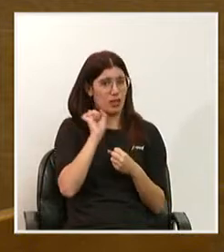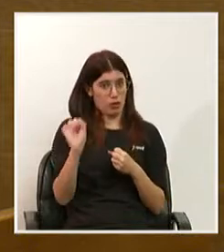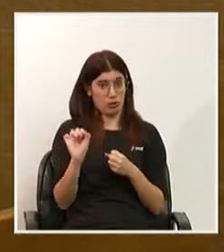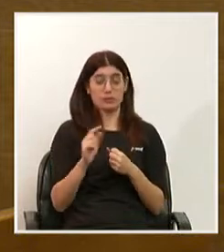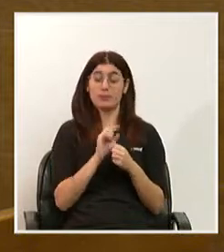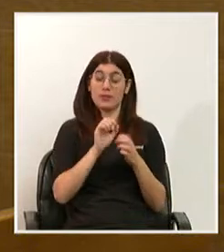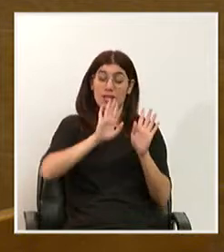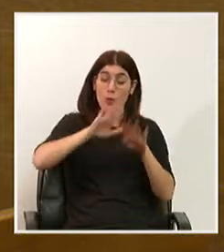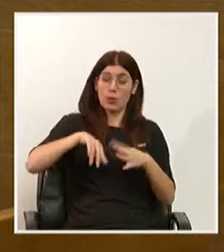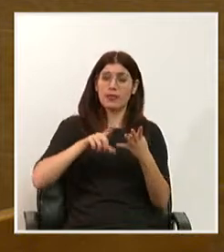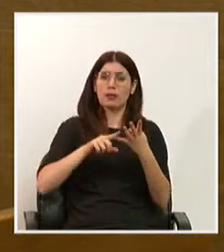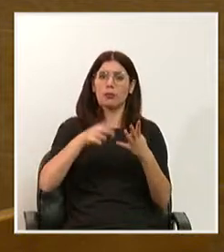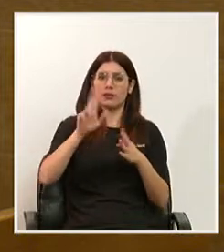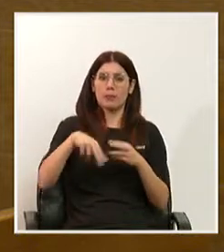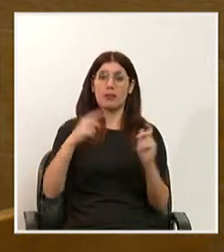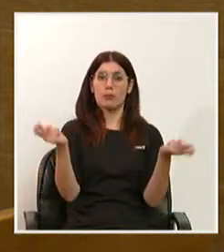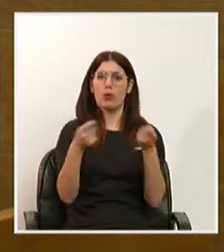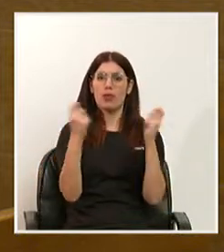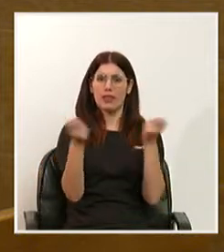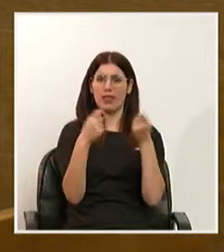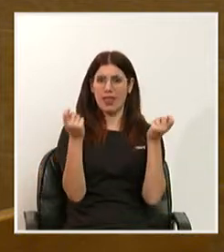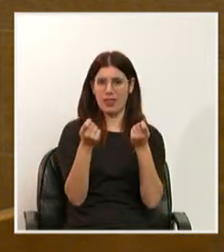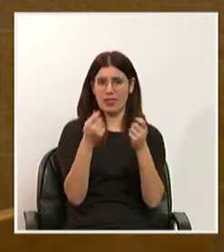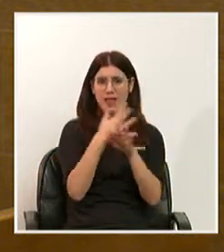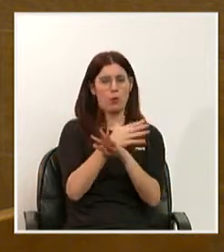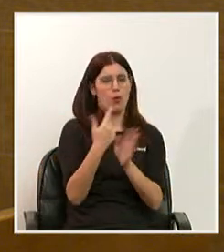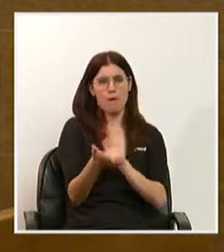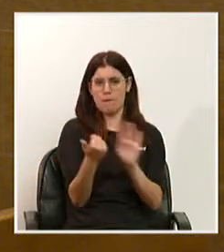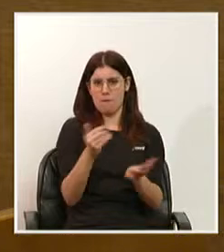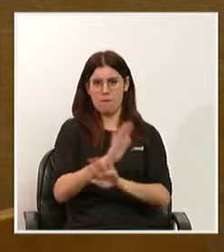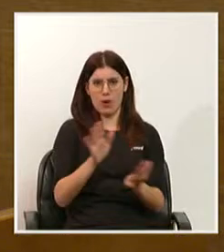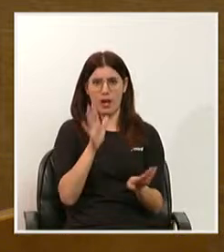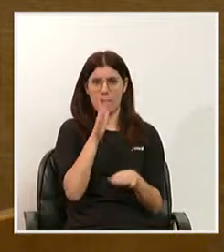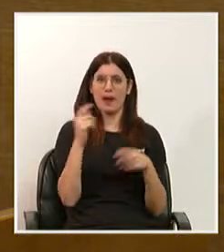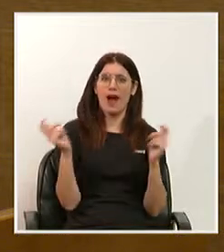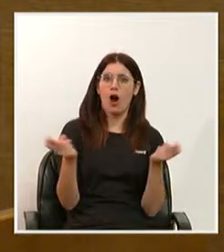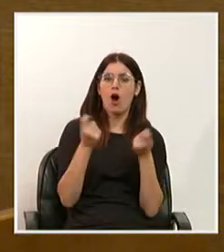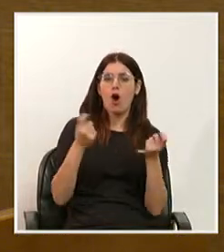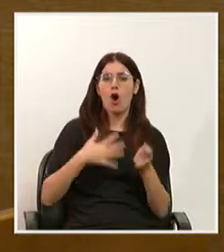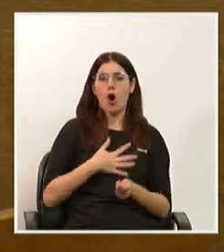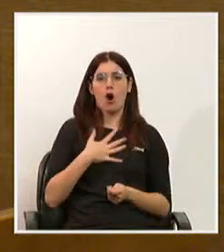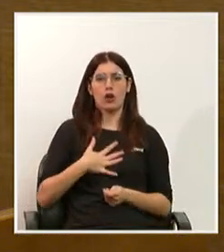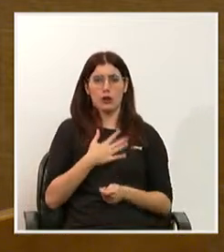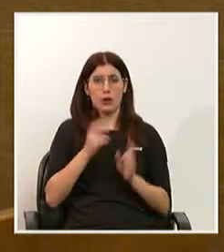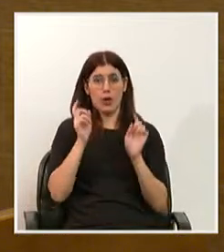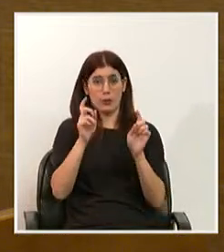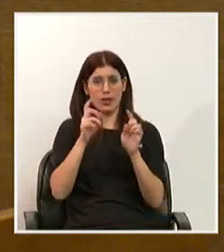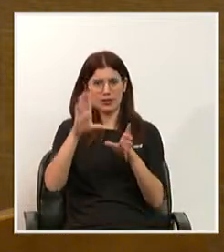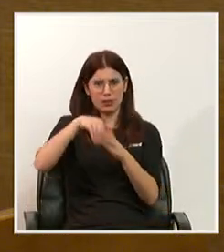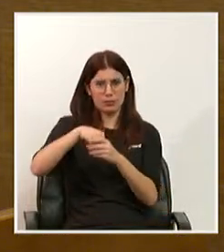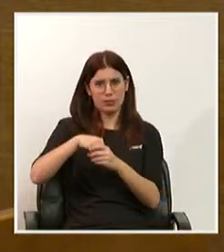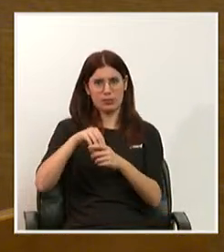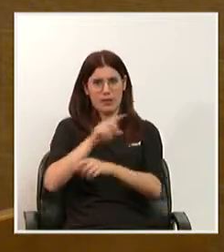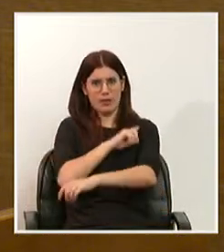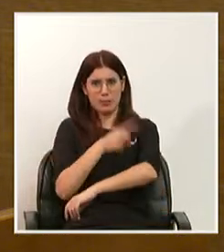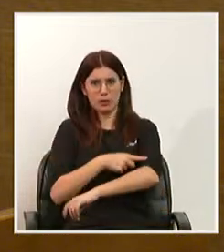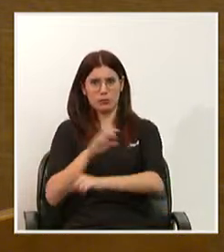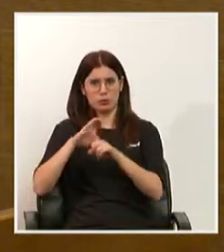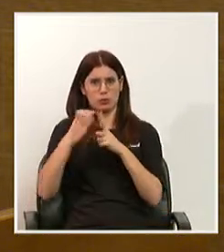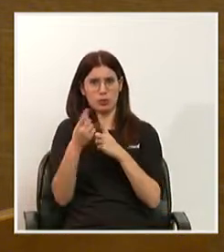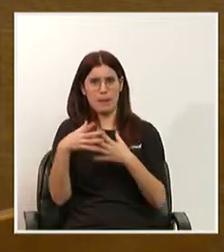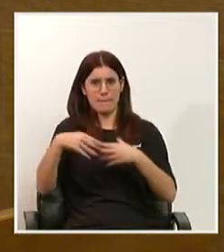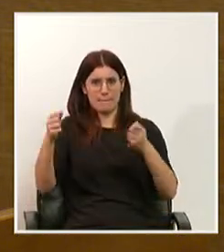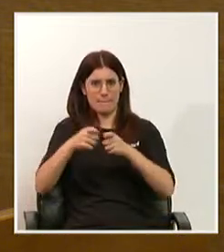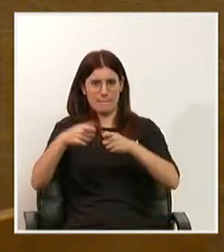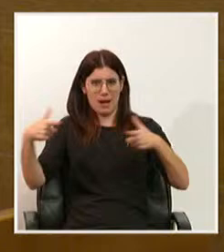va a velar por la ausencia de la publicidad en el juego se va a mejorar la la oferta de ocio educativo especialmente en espacios recreativos deportivos y culturales se va a